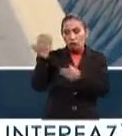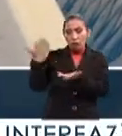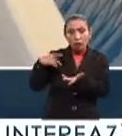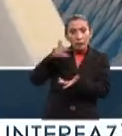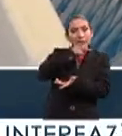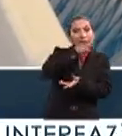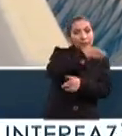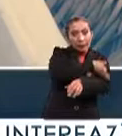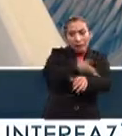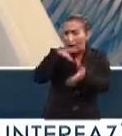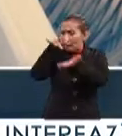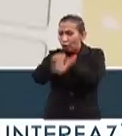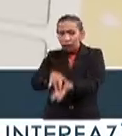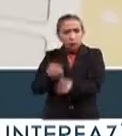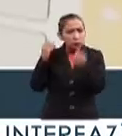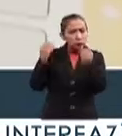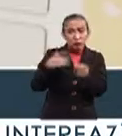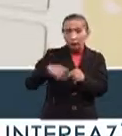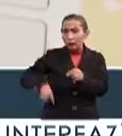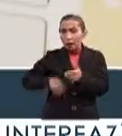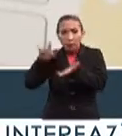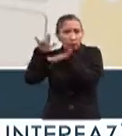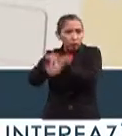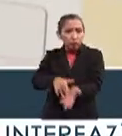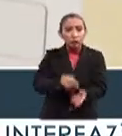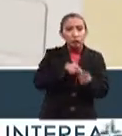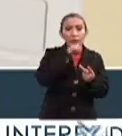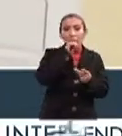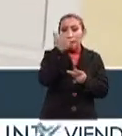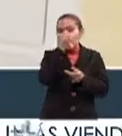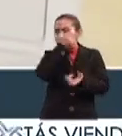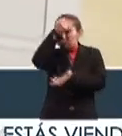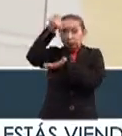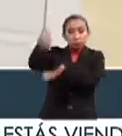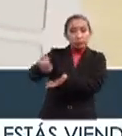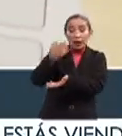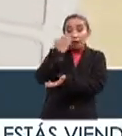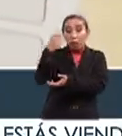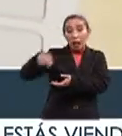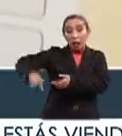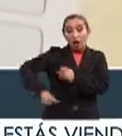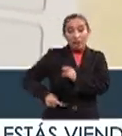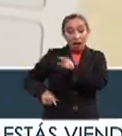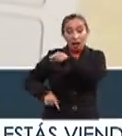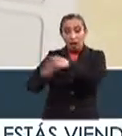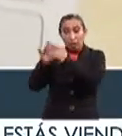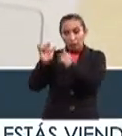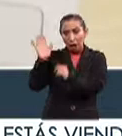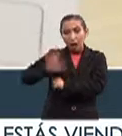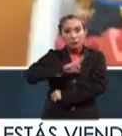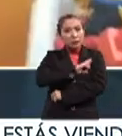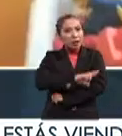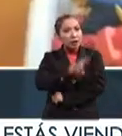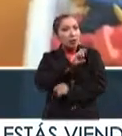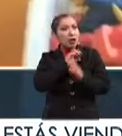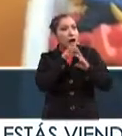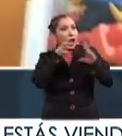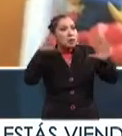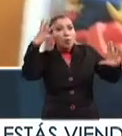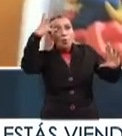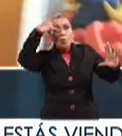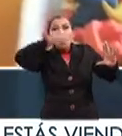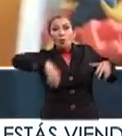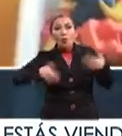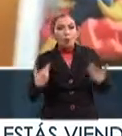tanto de padres de familia como del gobierno, como parte económica. Las escuelas públicas parecen escuelas privadas de tan grandes que